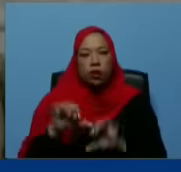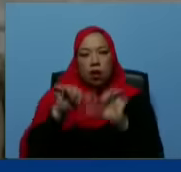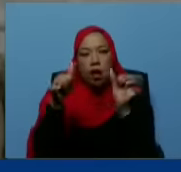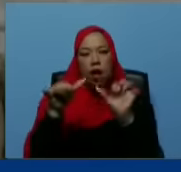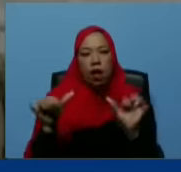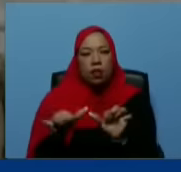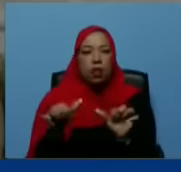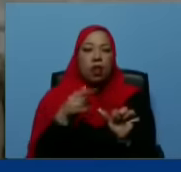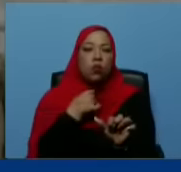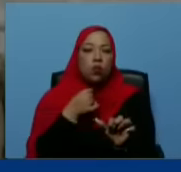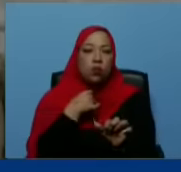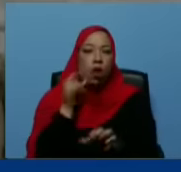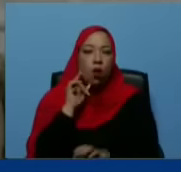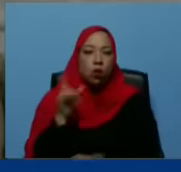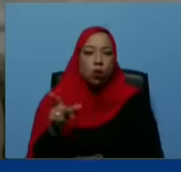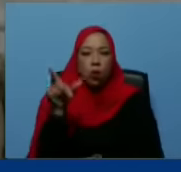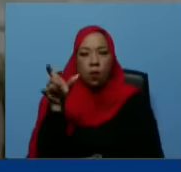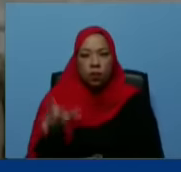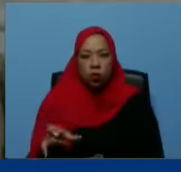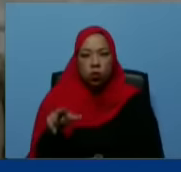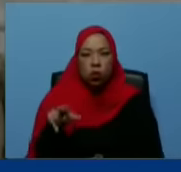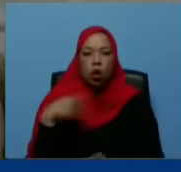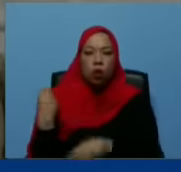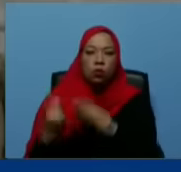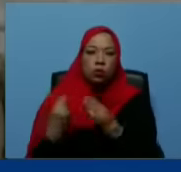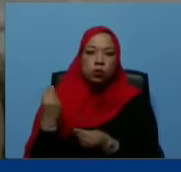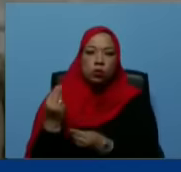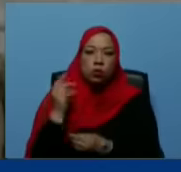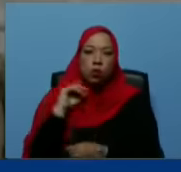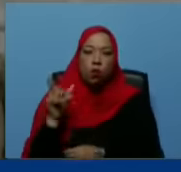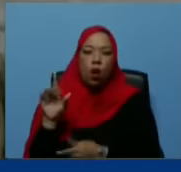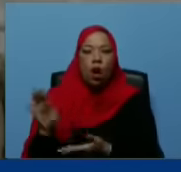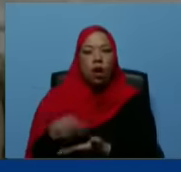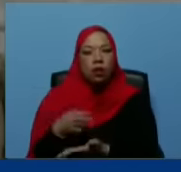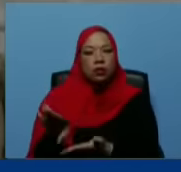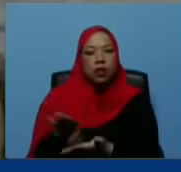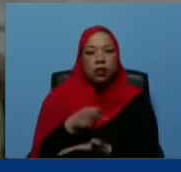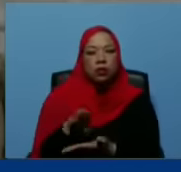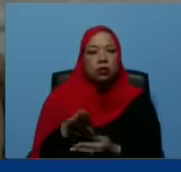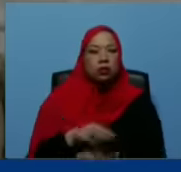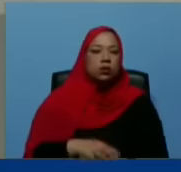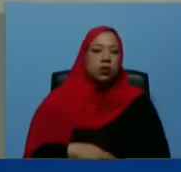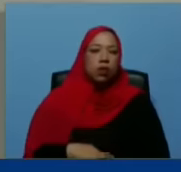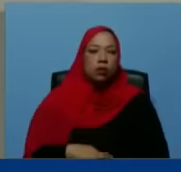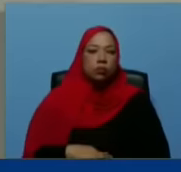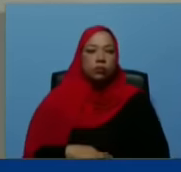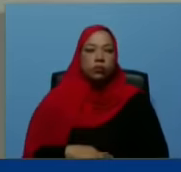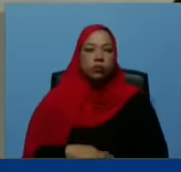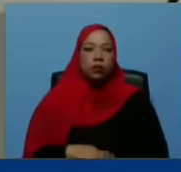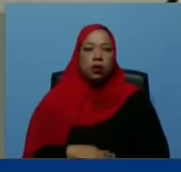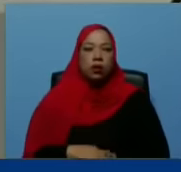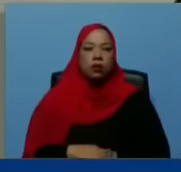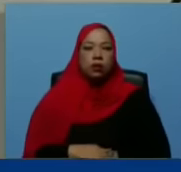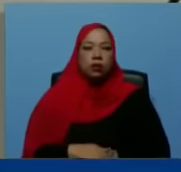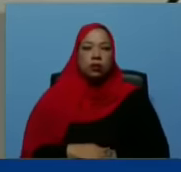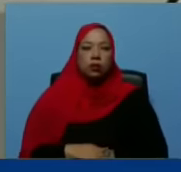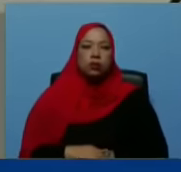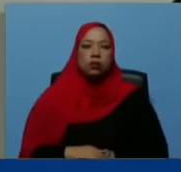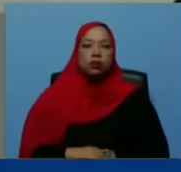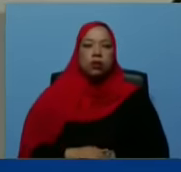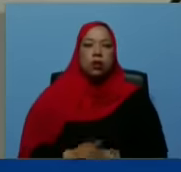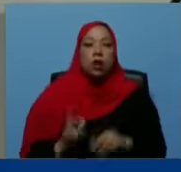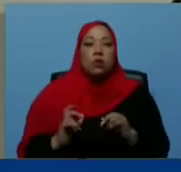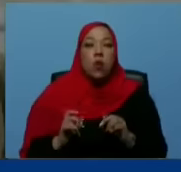artistas famosos, Pedro Infante, famoso cantante, ¿verdad? Entonces lo